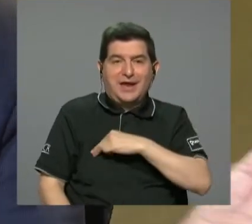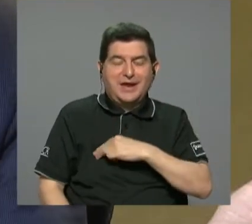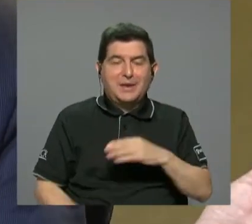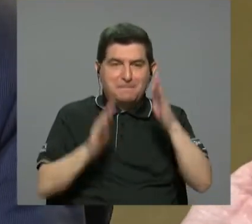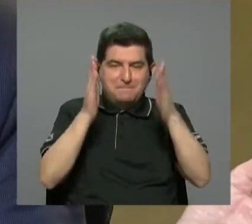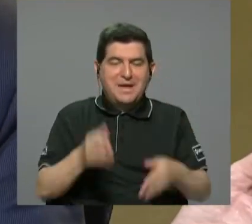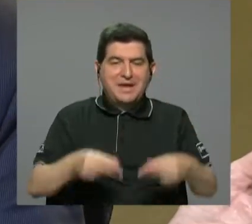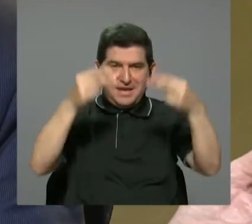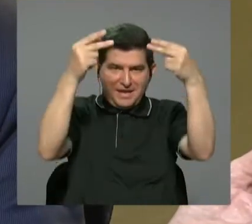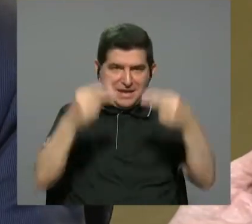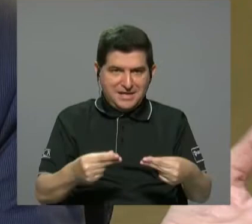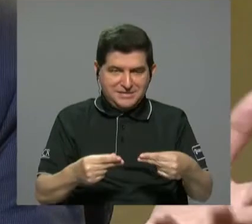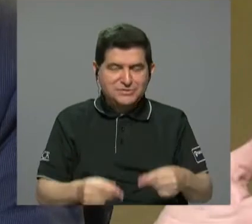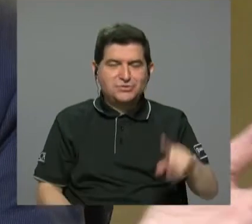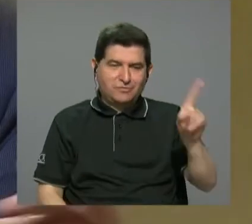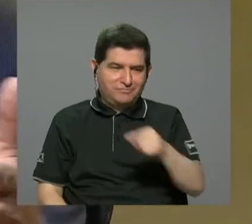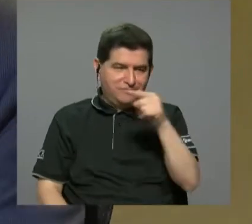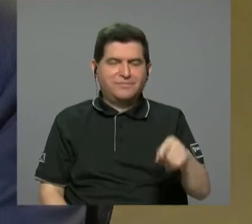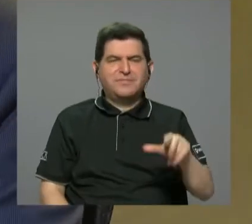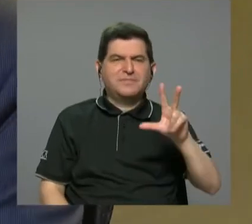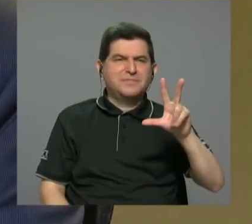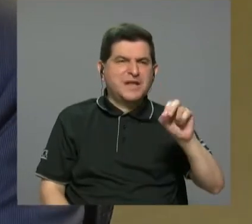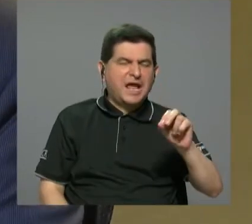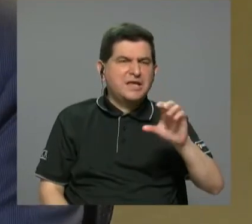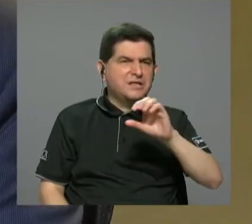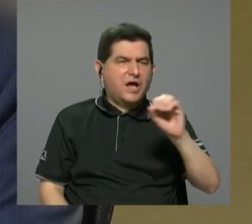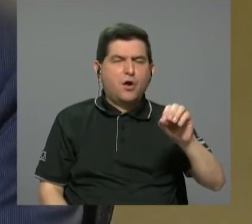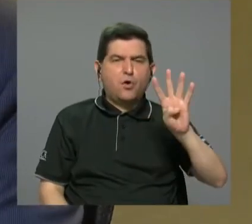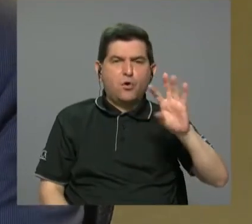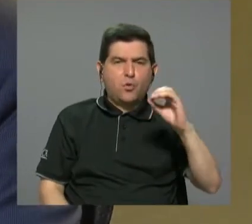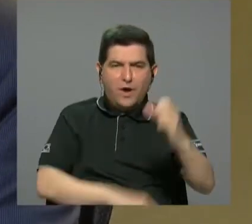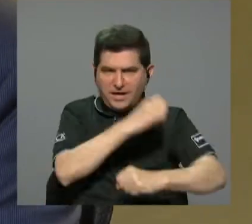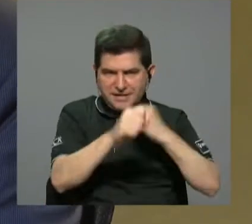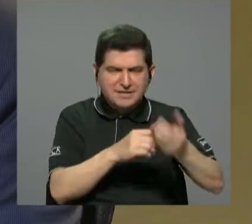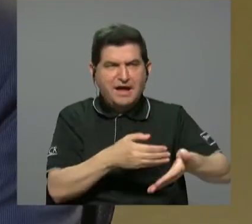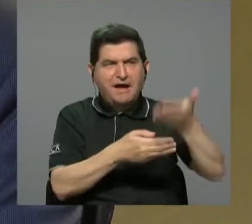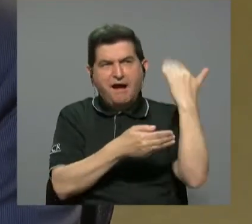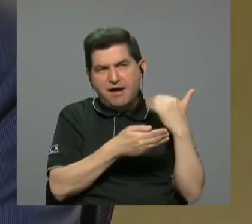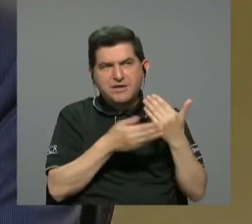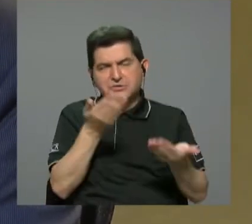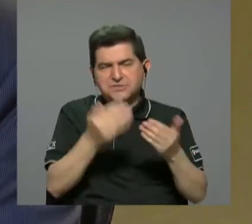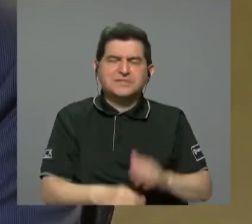acuérdense de hace 30, 40 años, antes de la reforma del 95, hace 30 años,